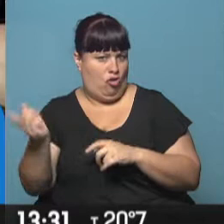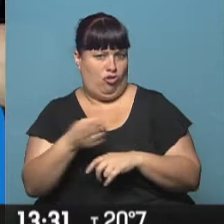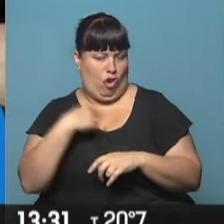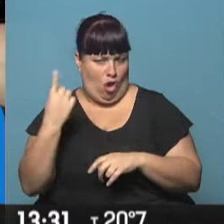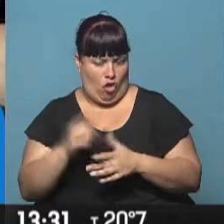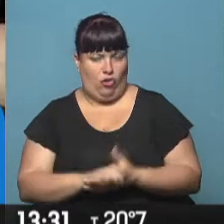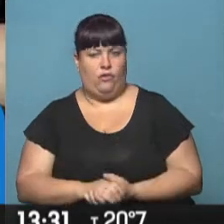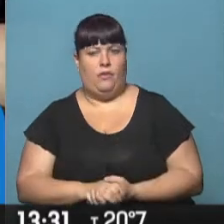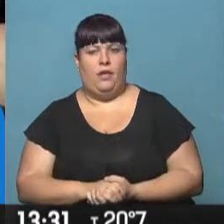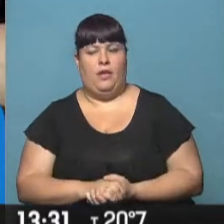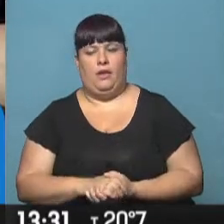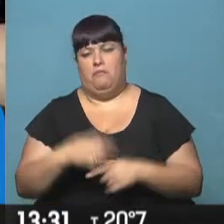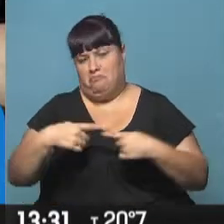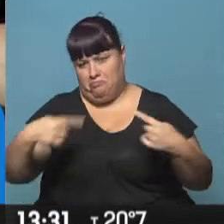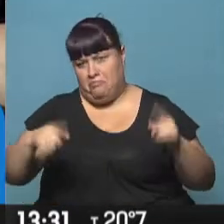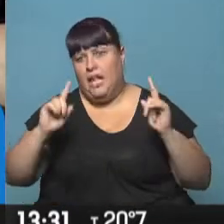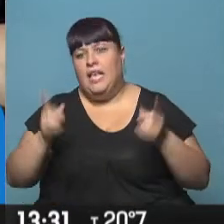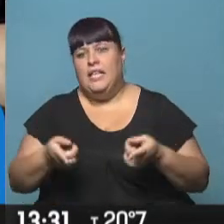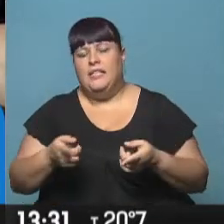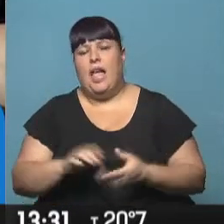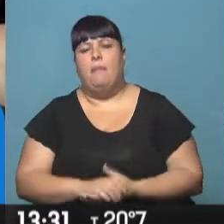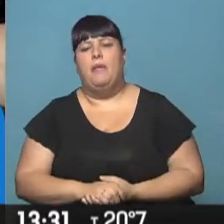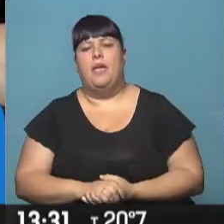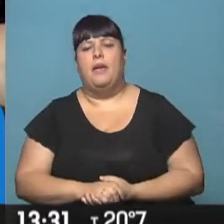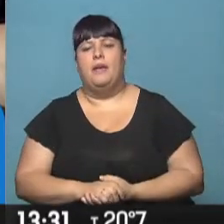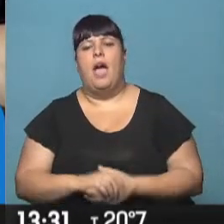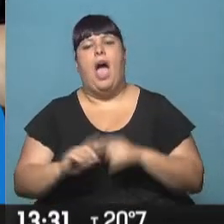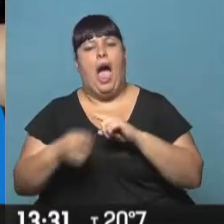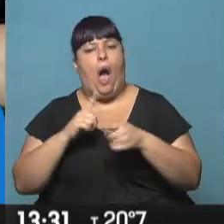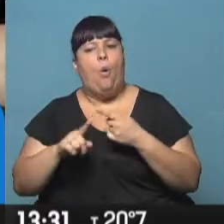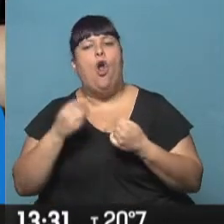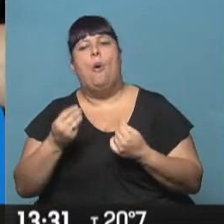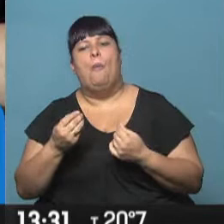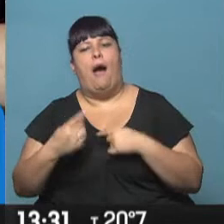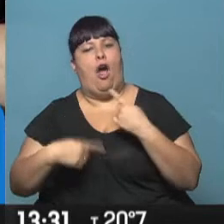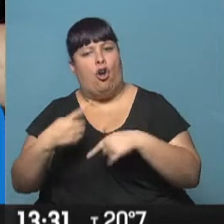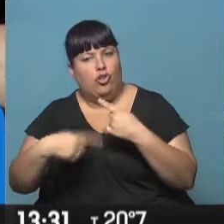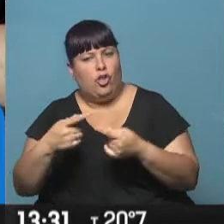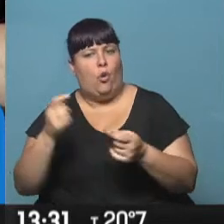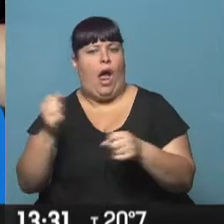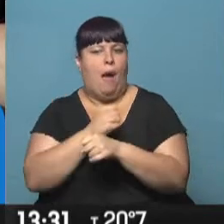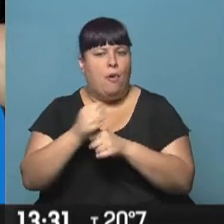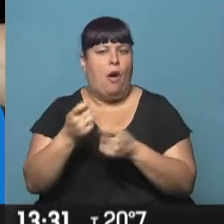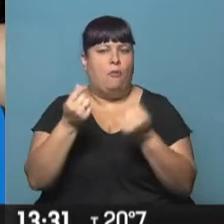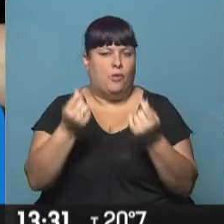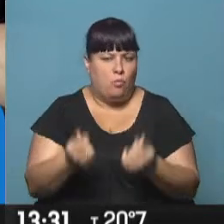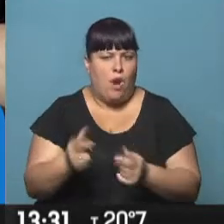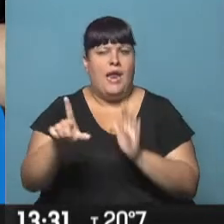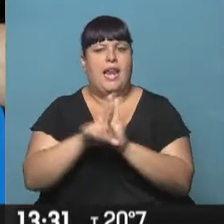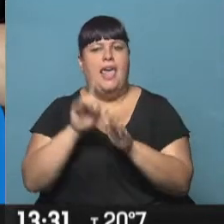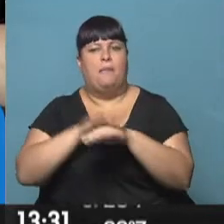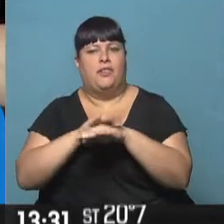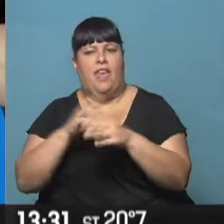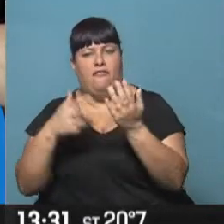todos, entre otros, ¿no? Porque también hay acuerdos para avanzar en la sanción del presupuesto, de la ley de